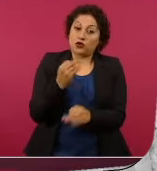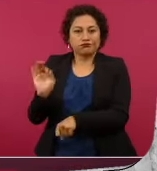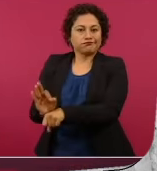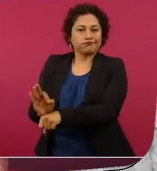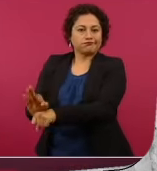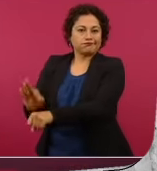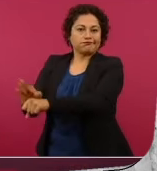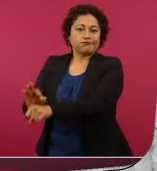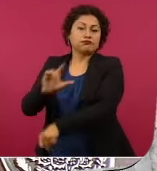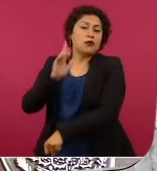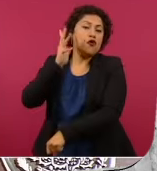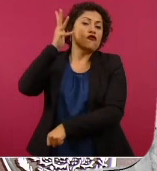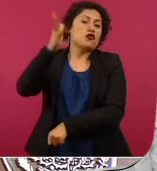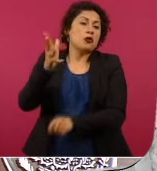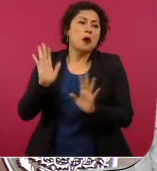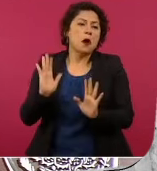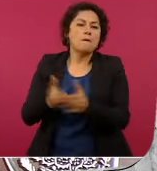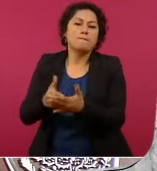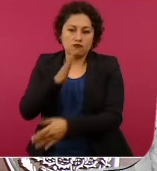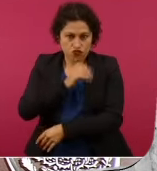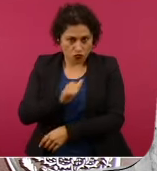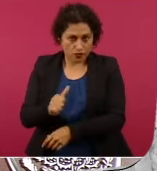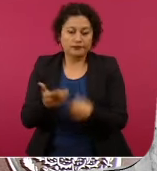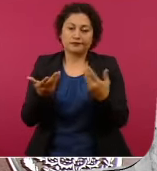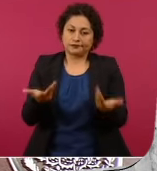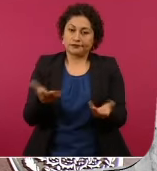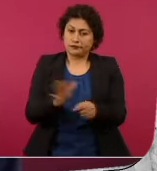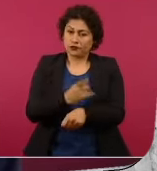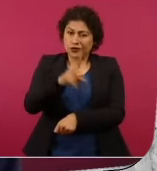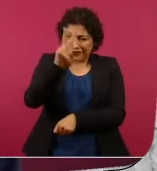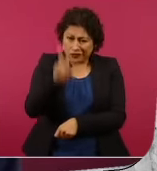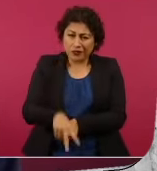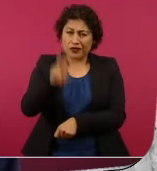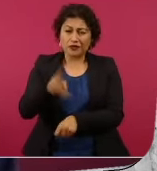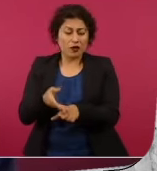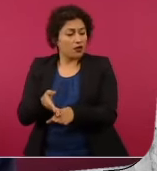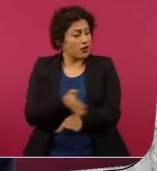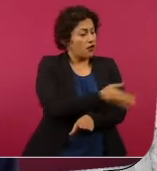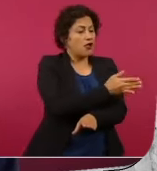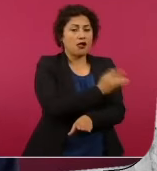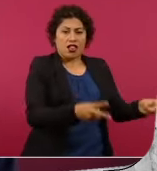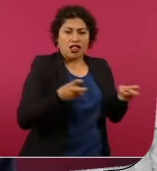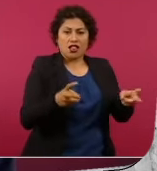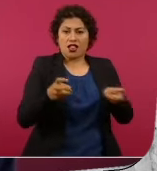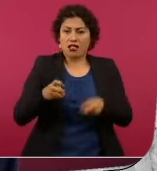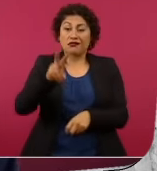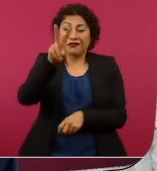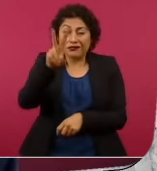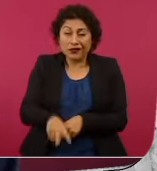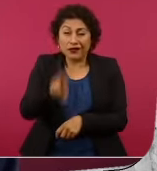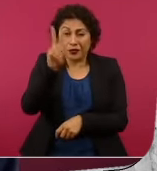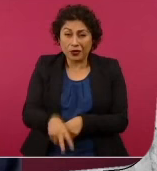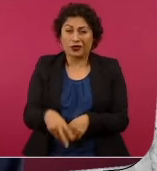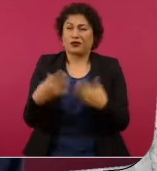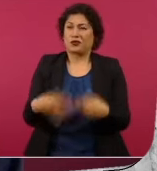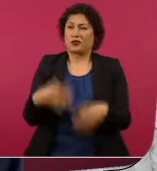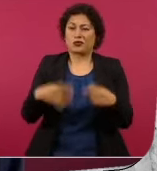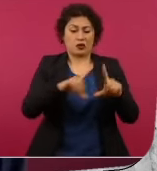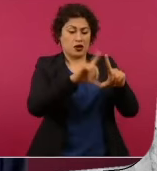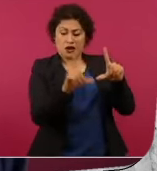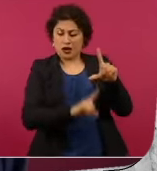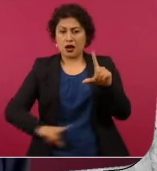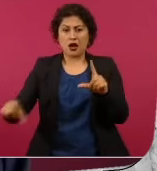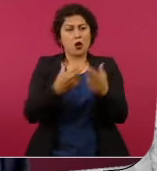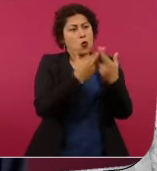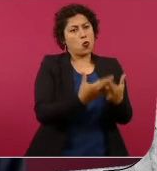milagro, que no acabaran con todo. Es que era bastante lo que tenía la nación, lo que recuperó la nación con